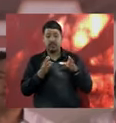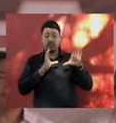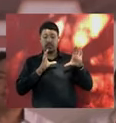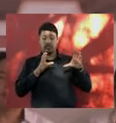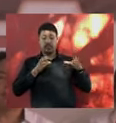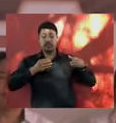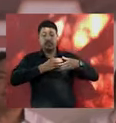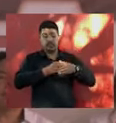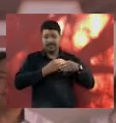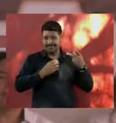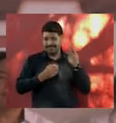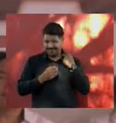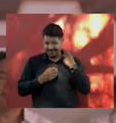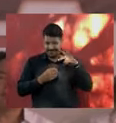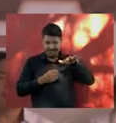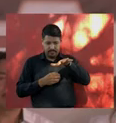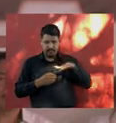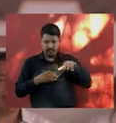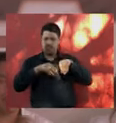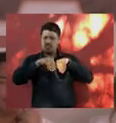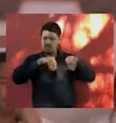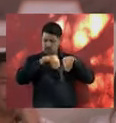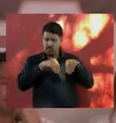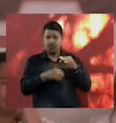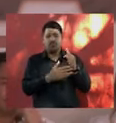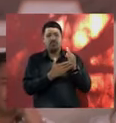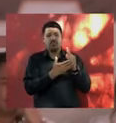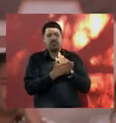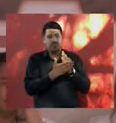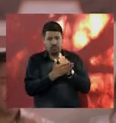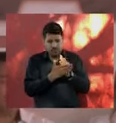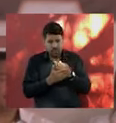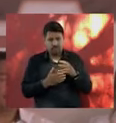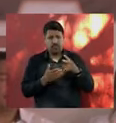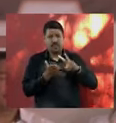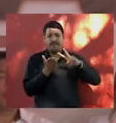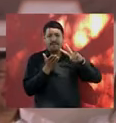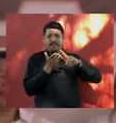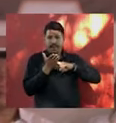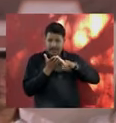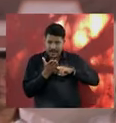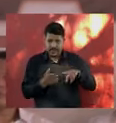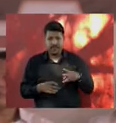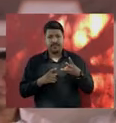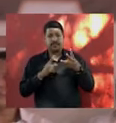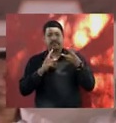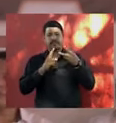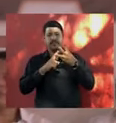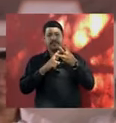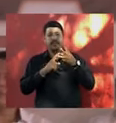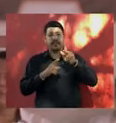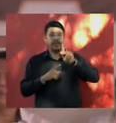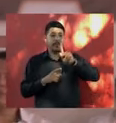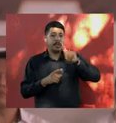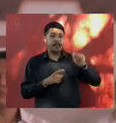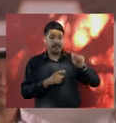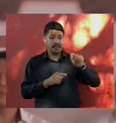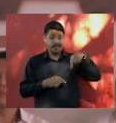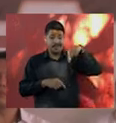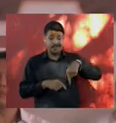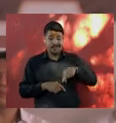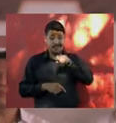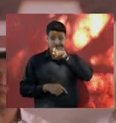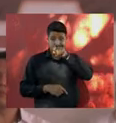nuestro movimiento, Morena, Partido Verde, Partido del Trabajo y aquí en